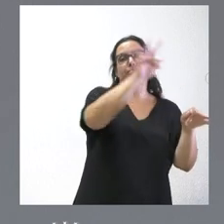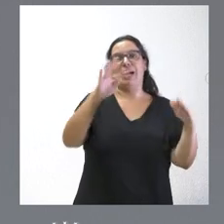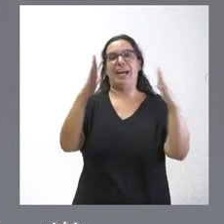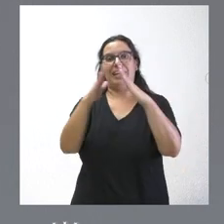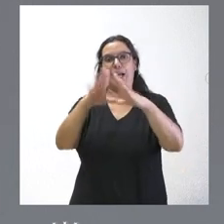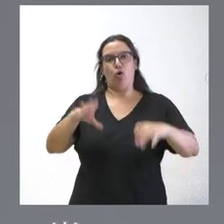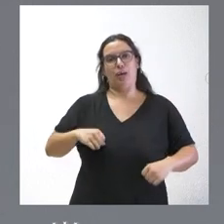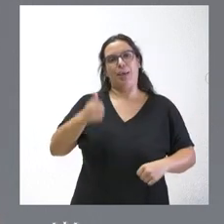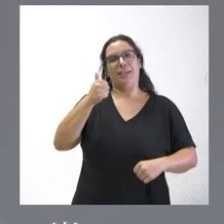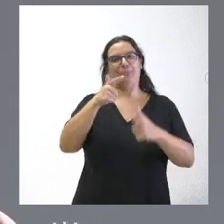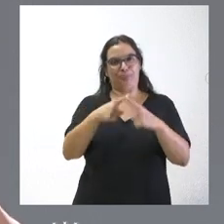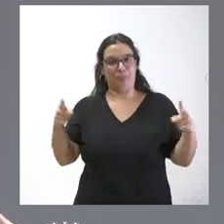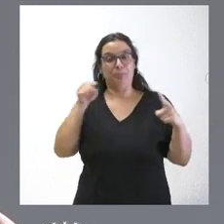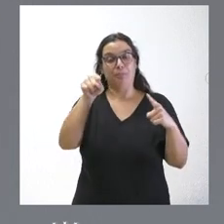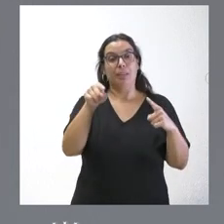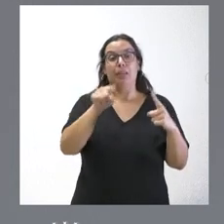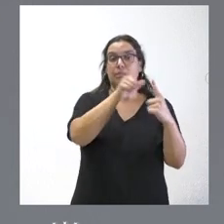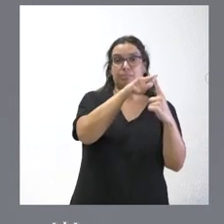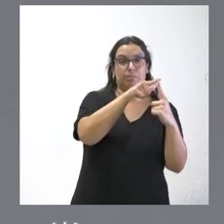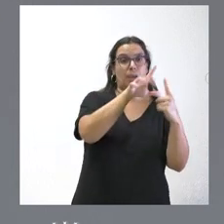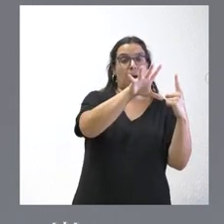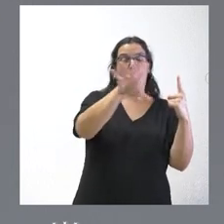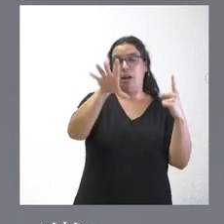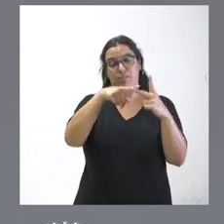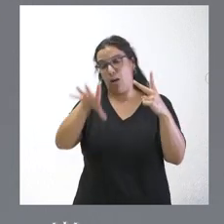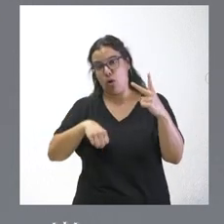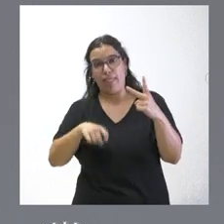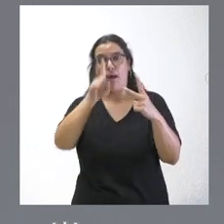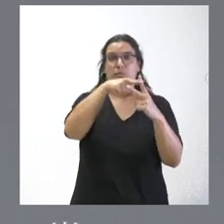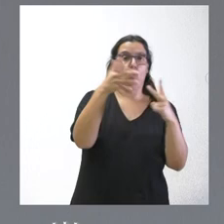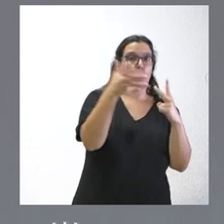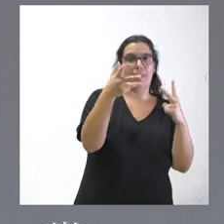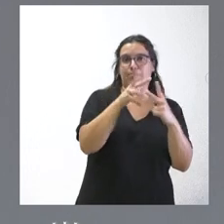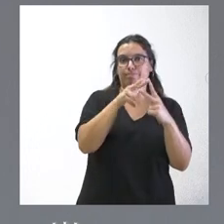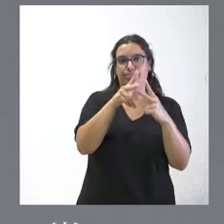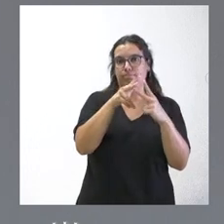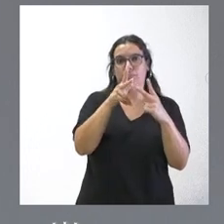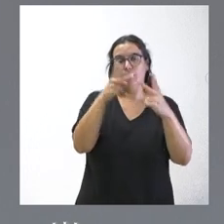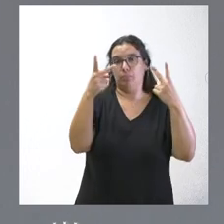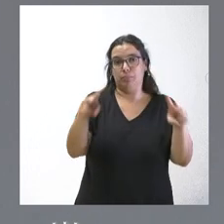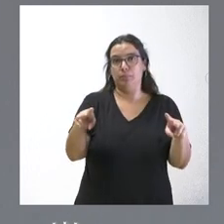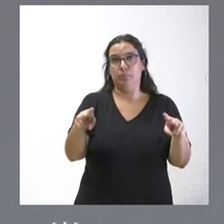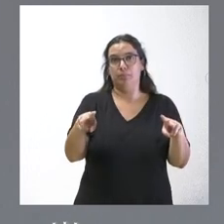acogida entonces tanto en el caso de las casas de acogida como como en el caso especialmente perdón